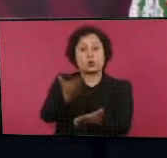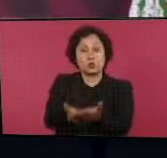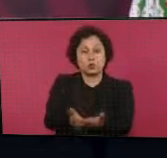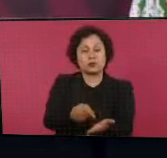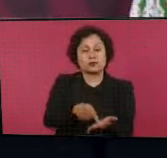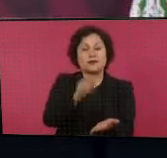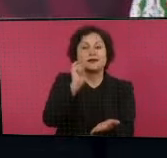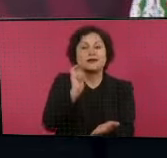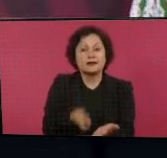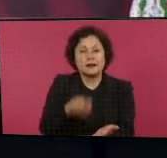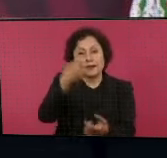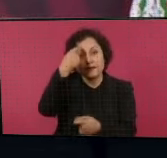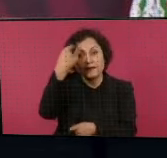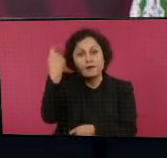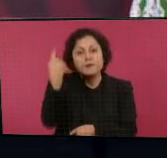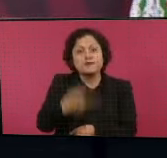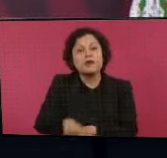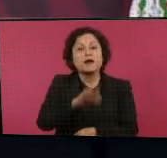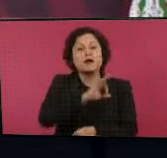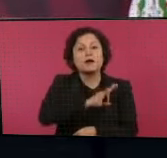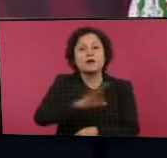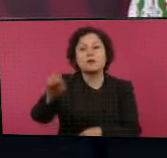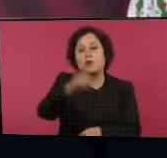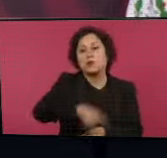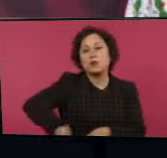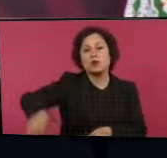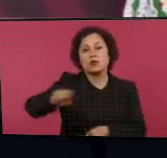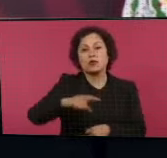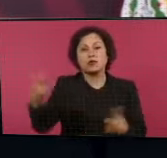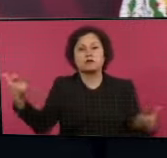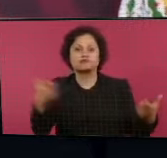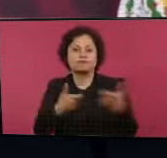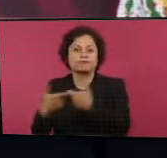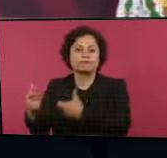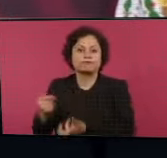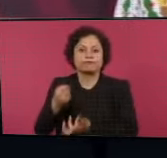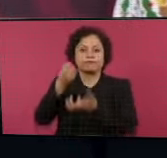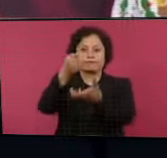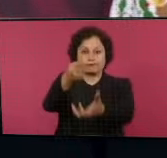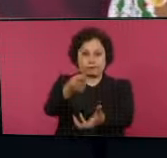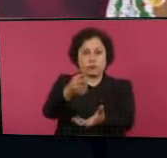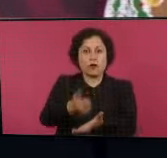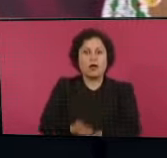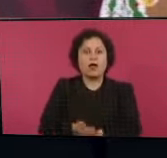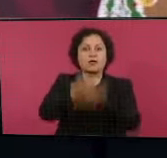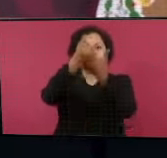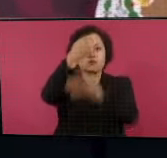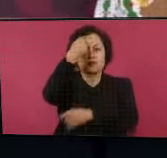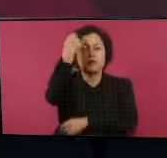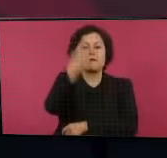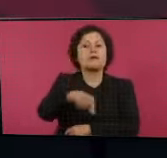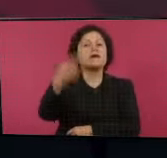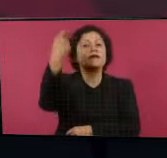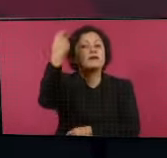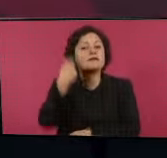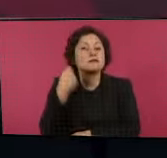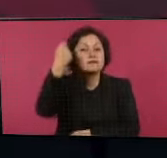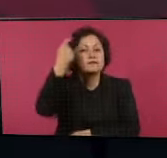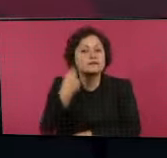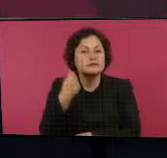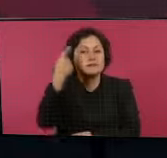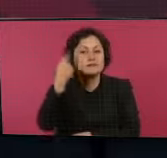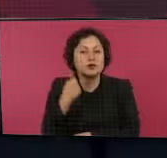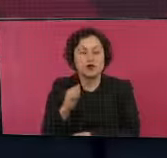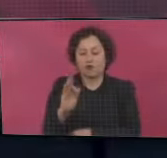a generar utilidades Pero él dice vamos a enriquecer las Afores con las ganancias es